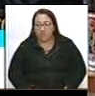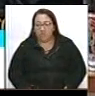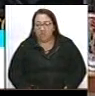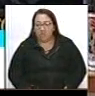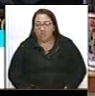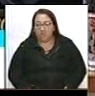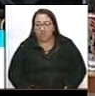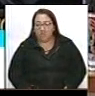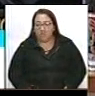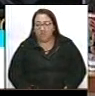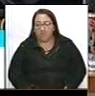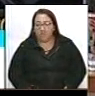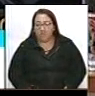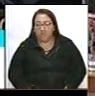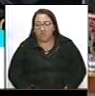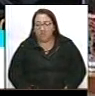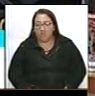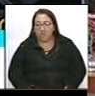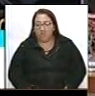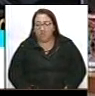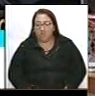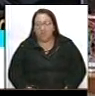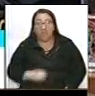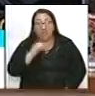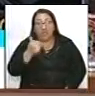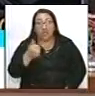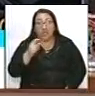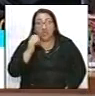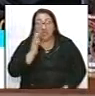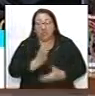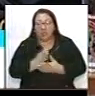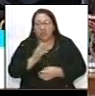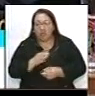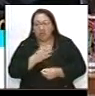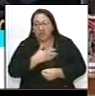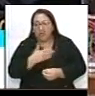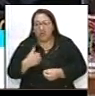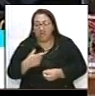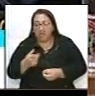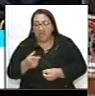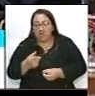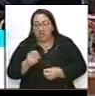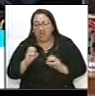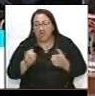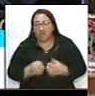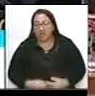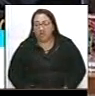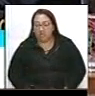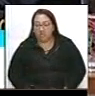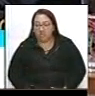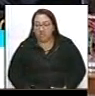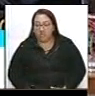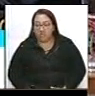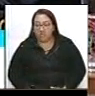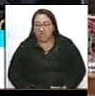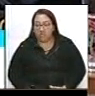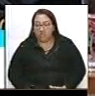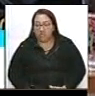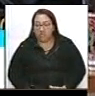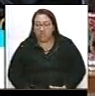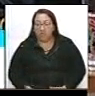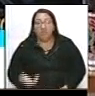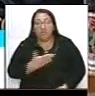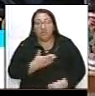cuente? Les cuento. El día de mañana, ¿qué va a pasar? Si sancionamos hoy al presidente del Congreso, no es cualquier congresista, es el presidente